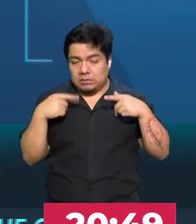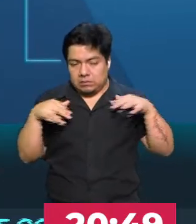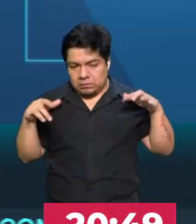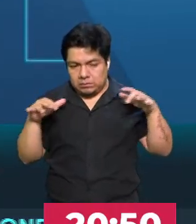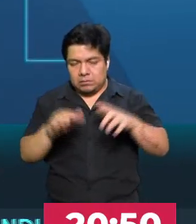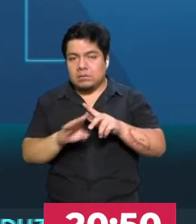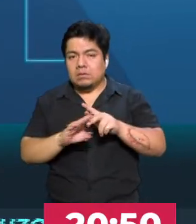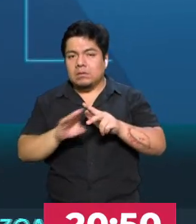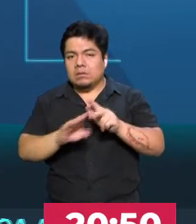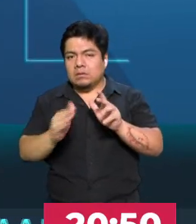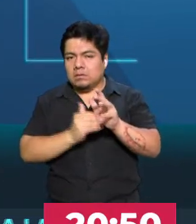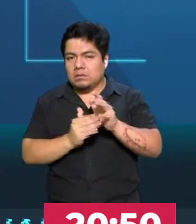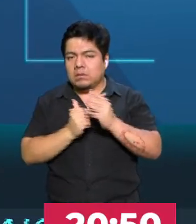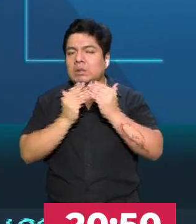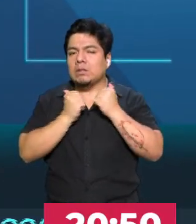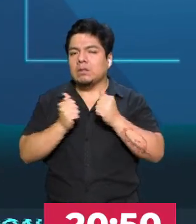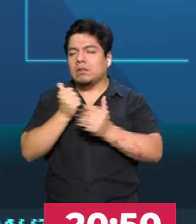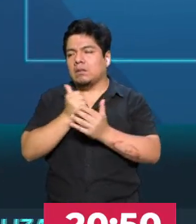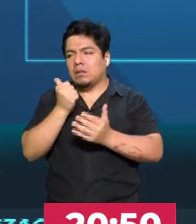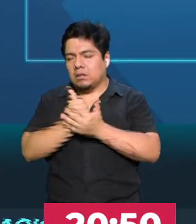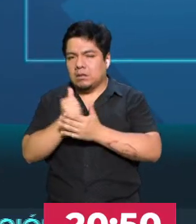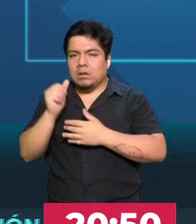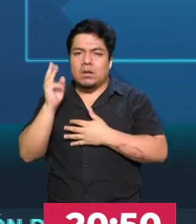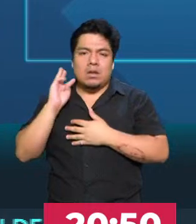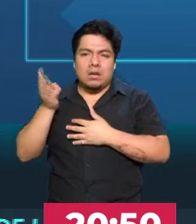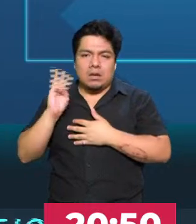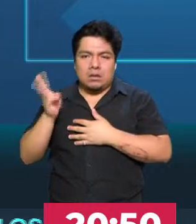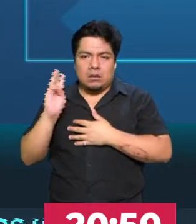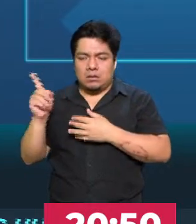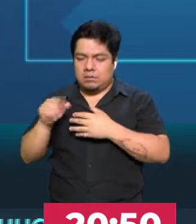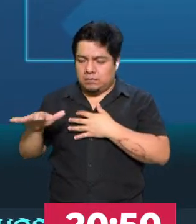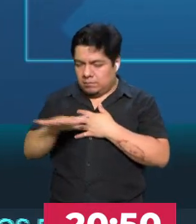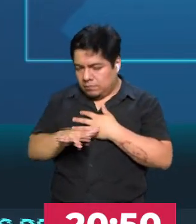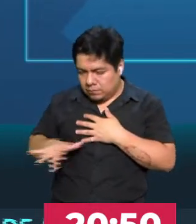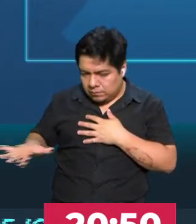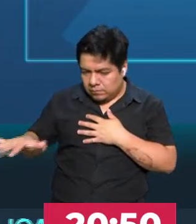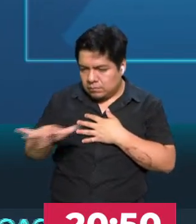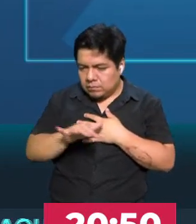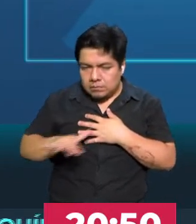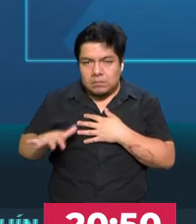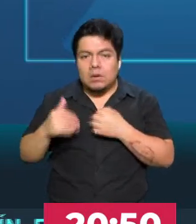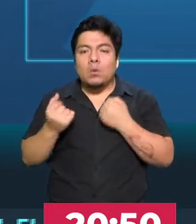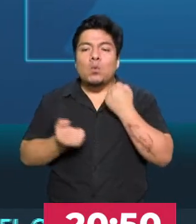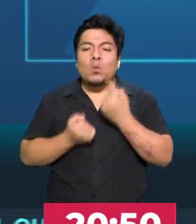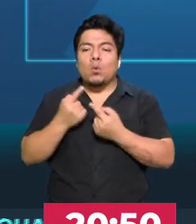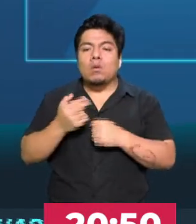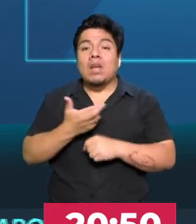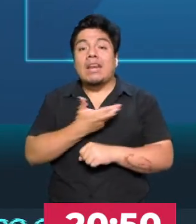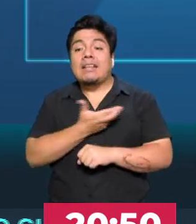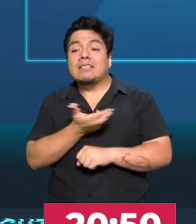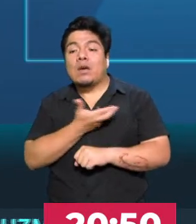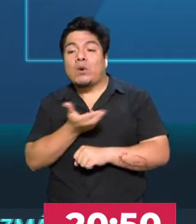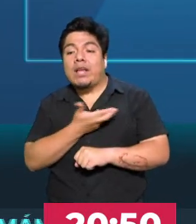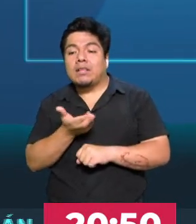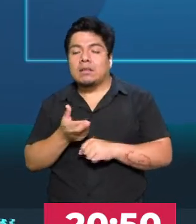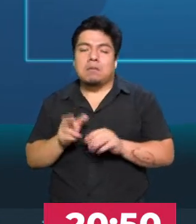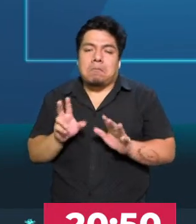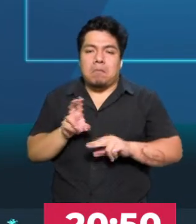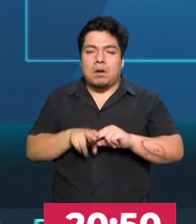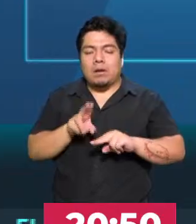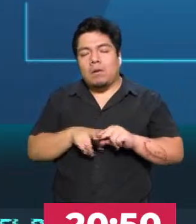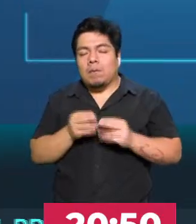migrantes indocumentados. Ya en ciudades como aquí en Washington y en los alrededores empieza a haber redadas en restaurantes. Tú puedes estar